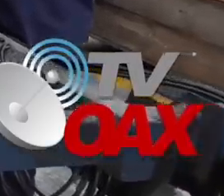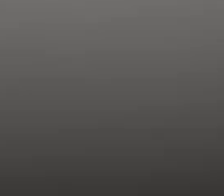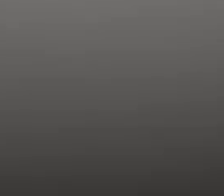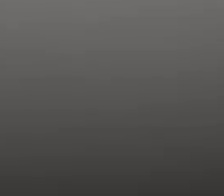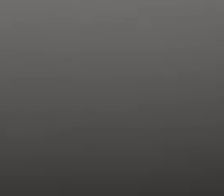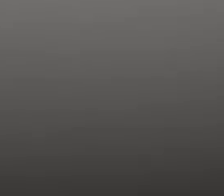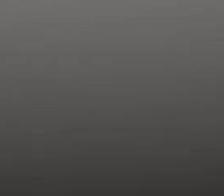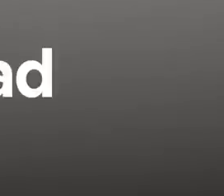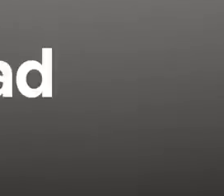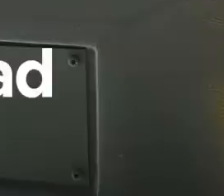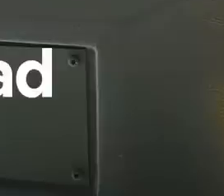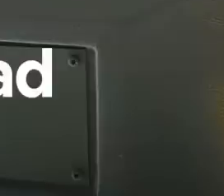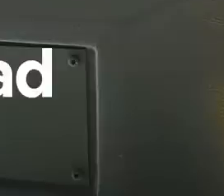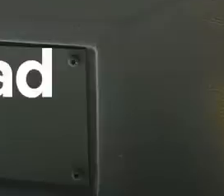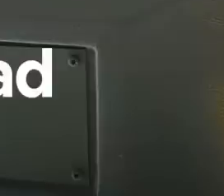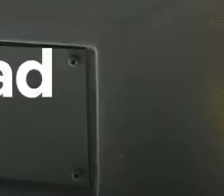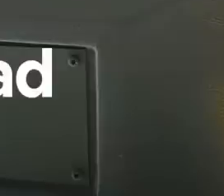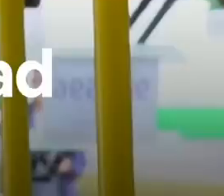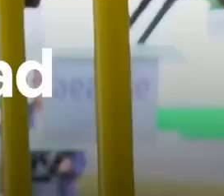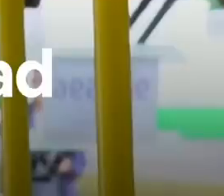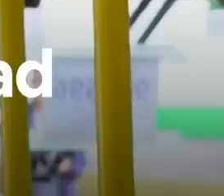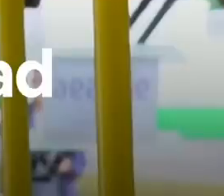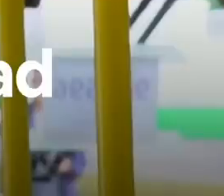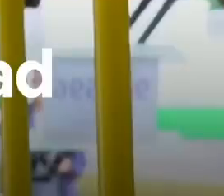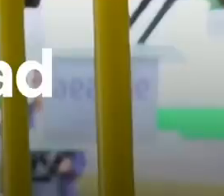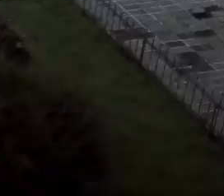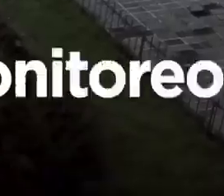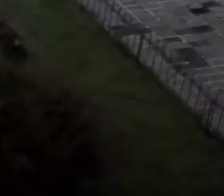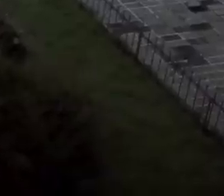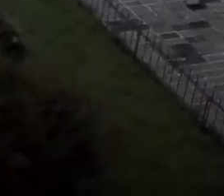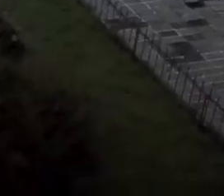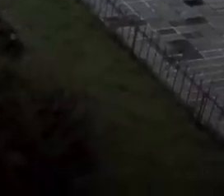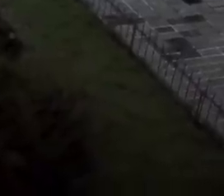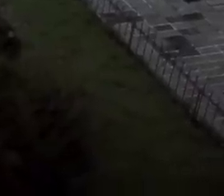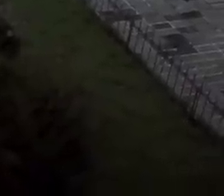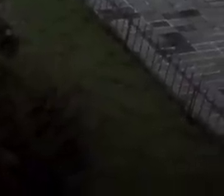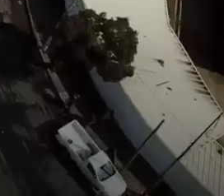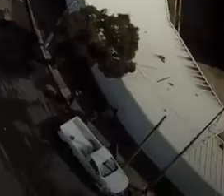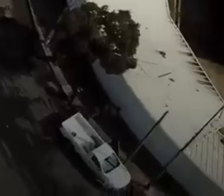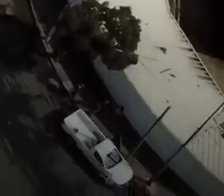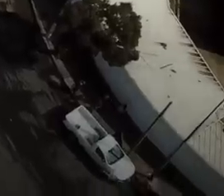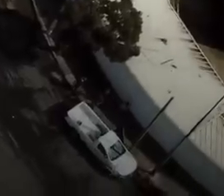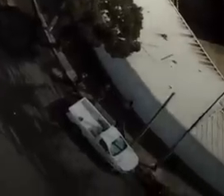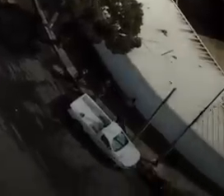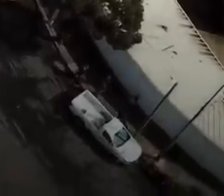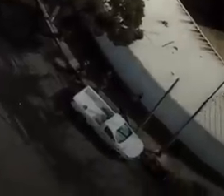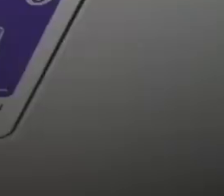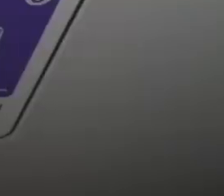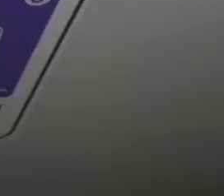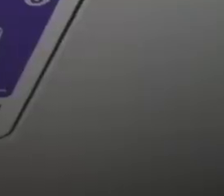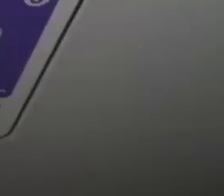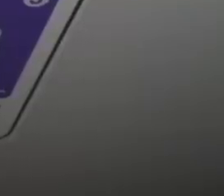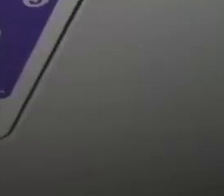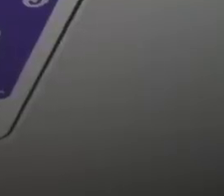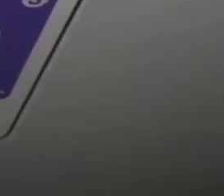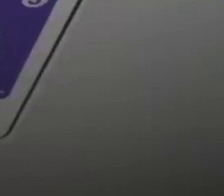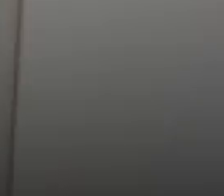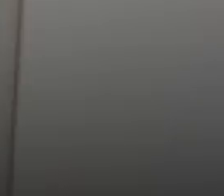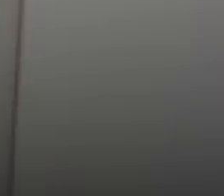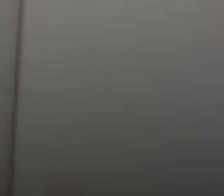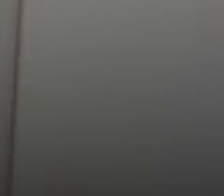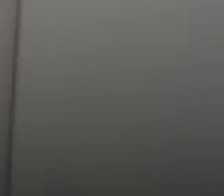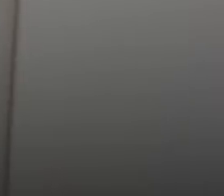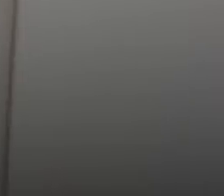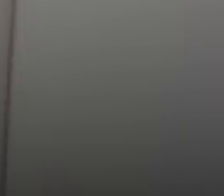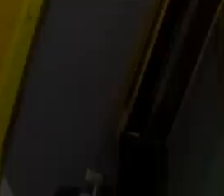autobuses. Estas nuevas unidades incorporan 4 cámaras de vigilancia, botón de pánico y